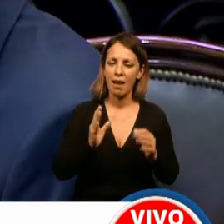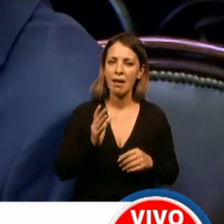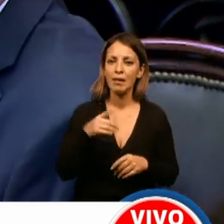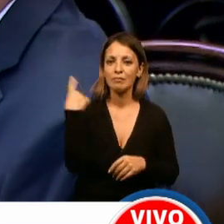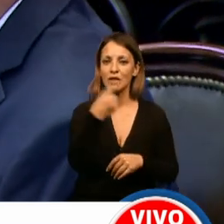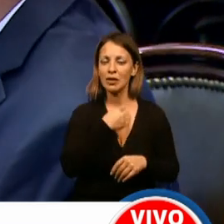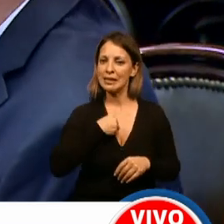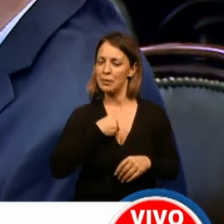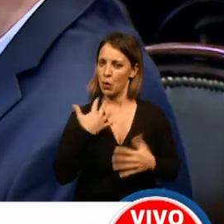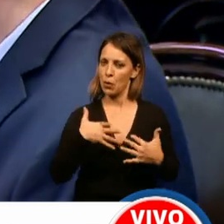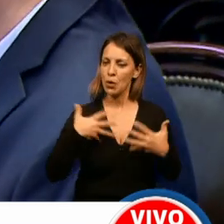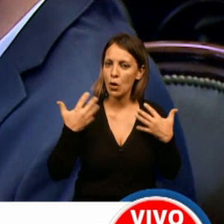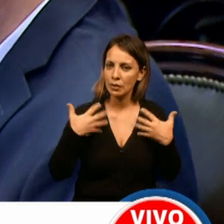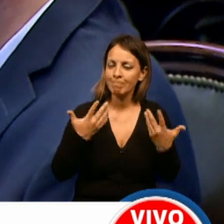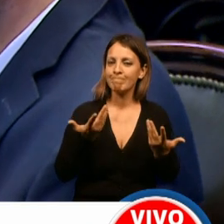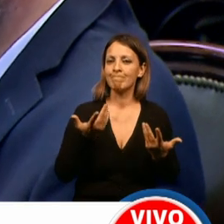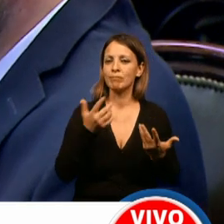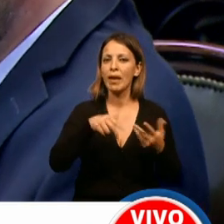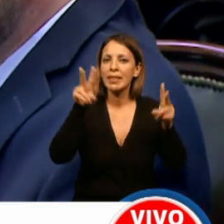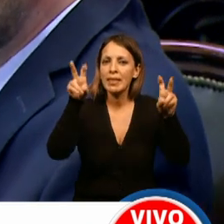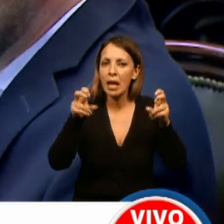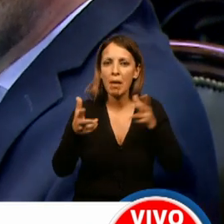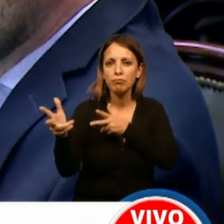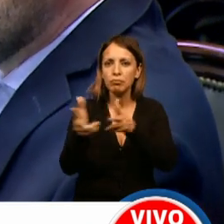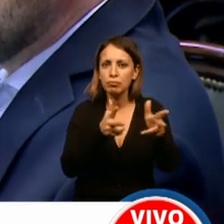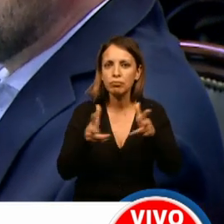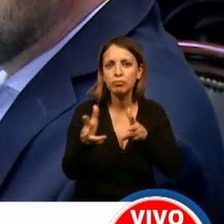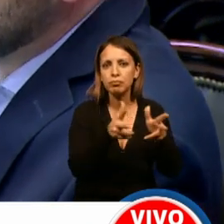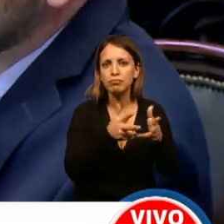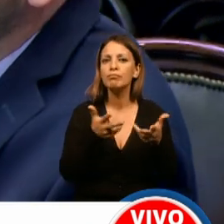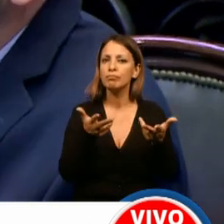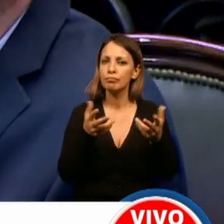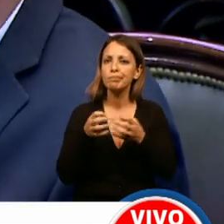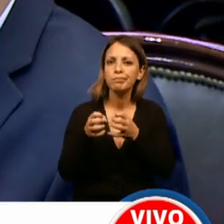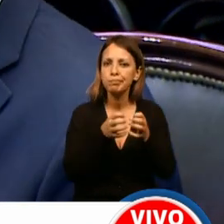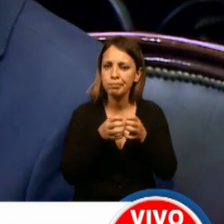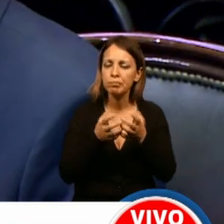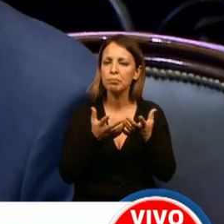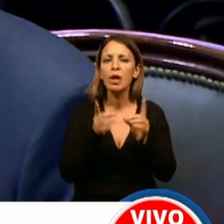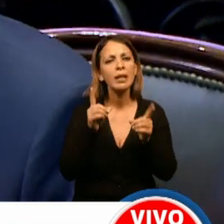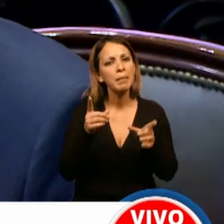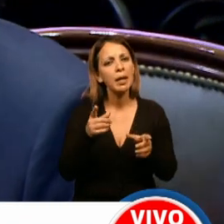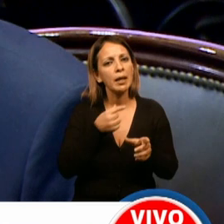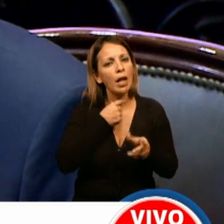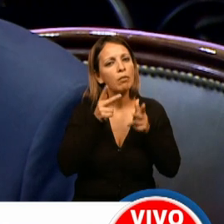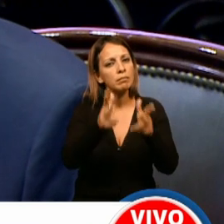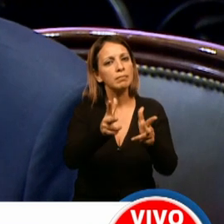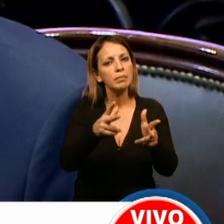contentos después de estar tratando este tema quiero decir también lo que nos falta